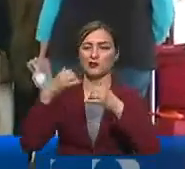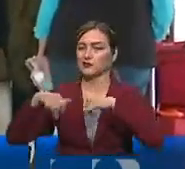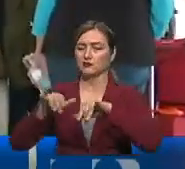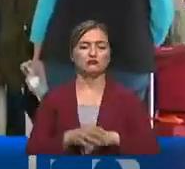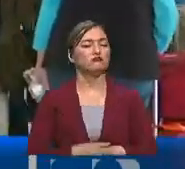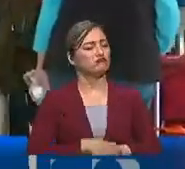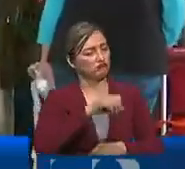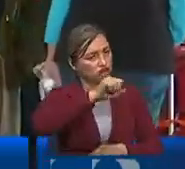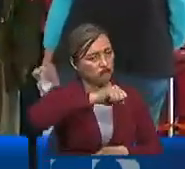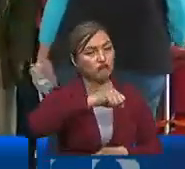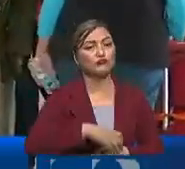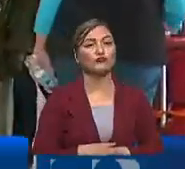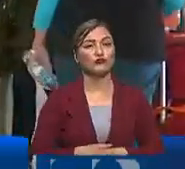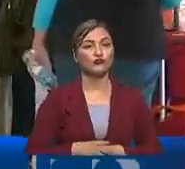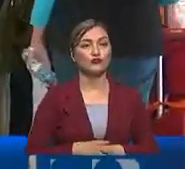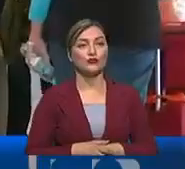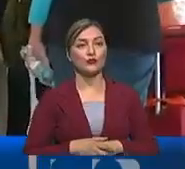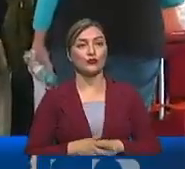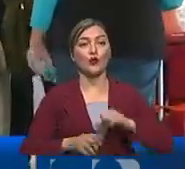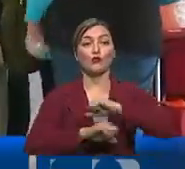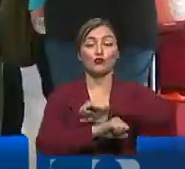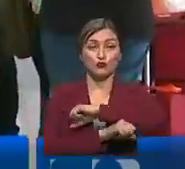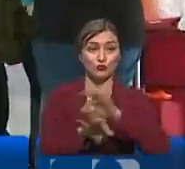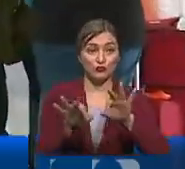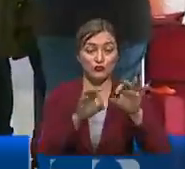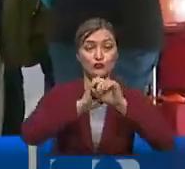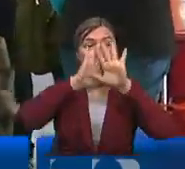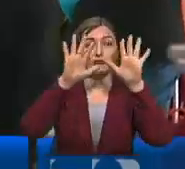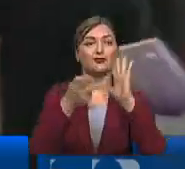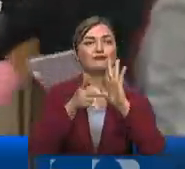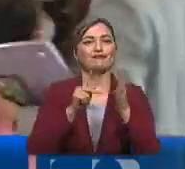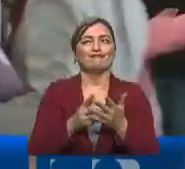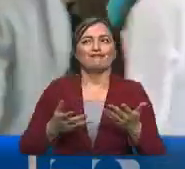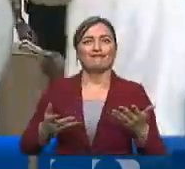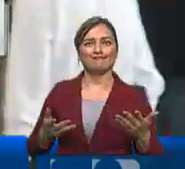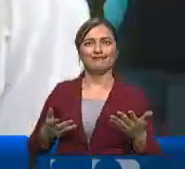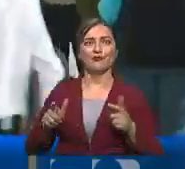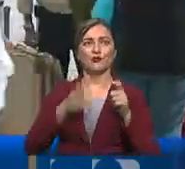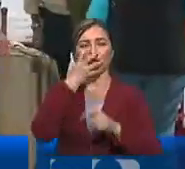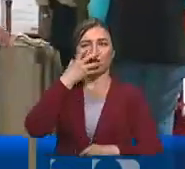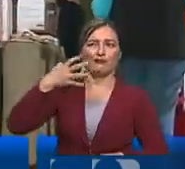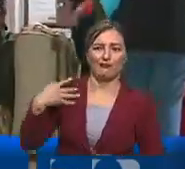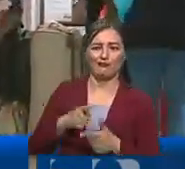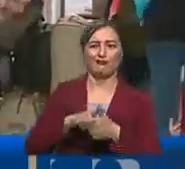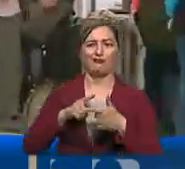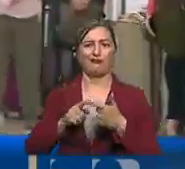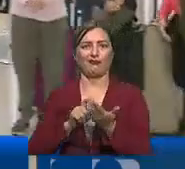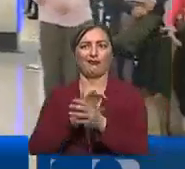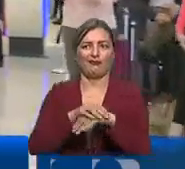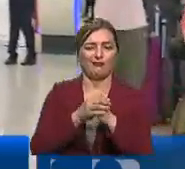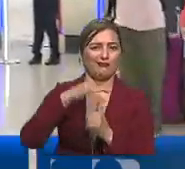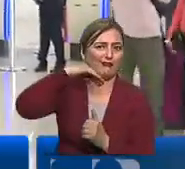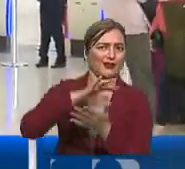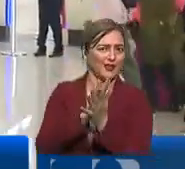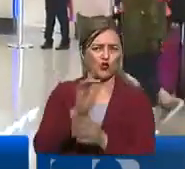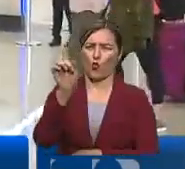Sí, esa es una explicación fundamental que hay que hacer. Esto no implica en ningún sentido ningún tipo de relajamiento. Lo que implica esto